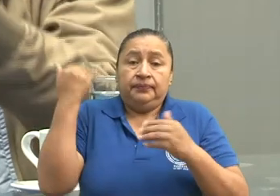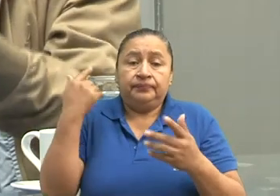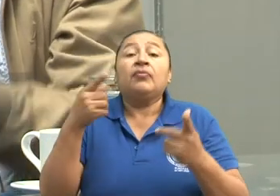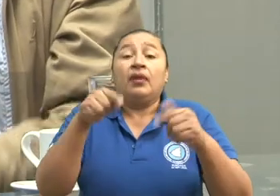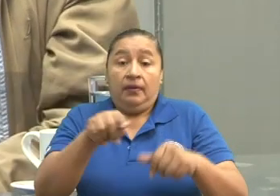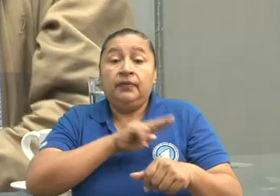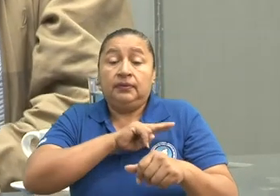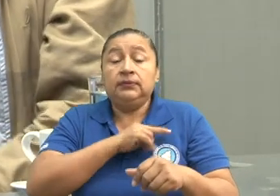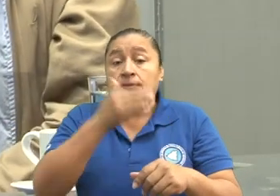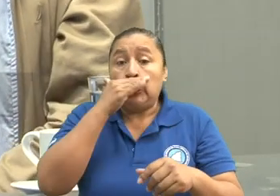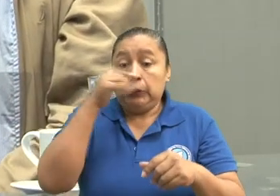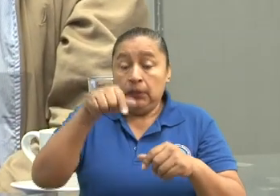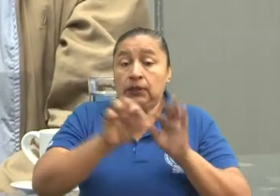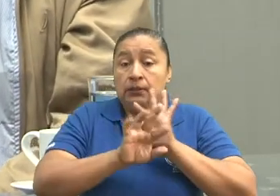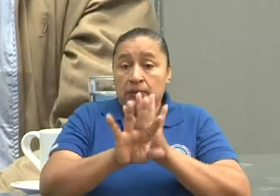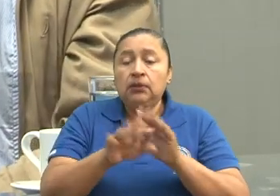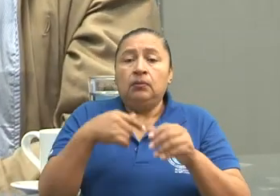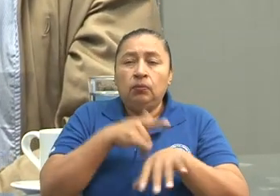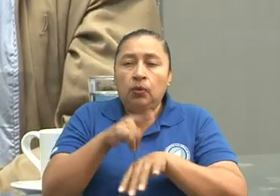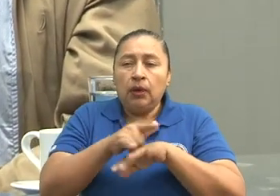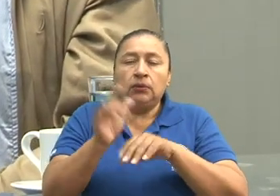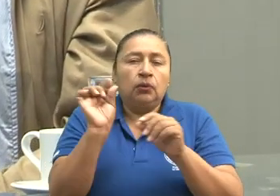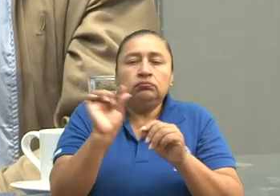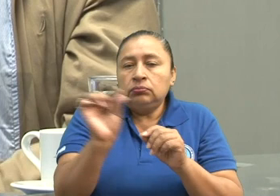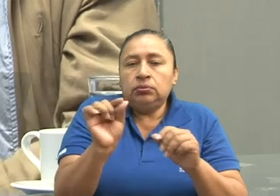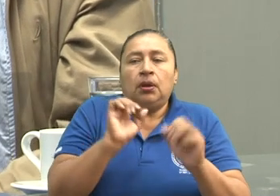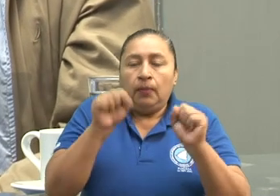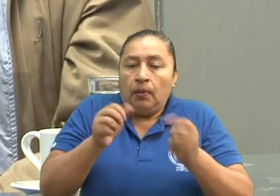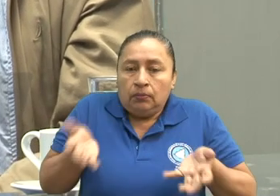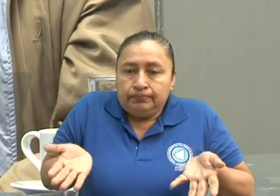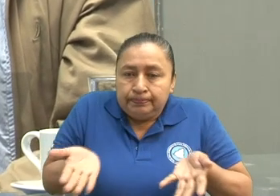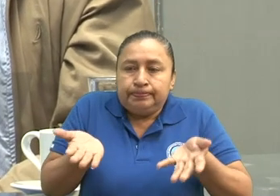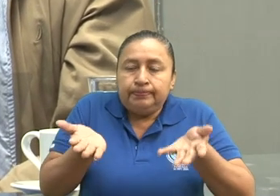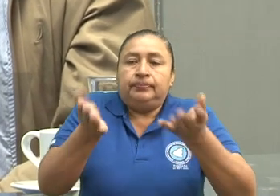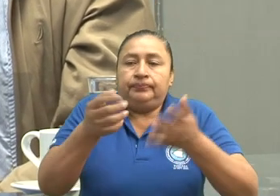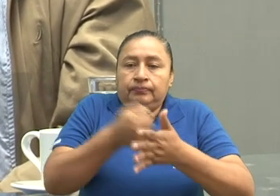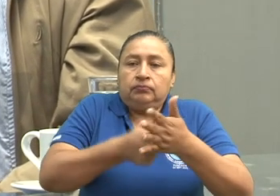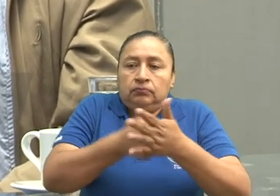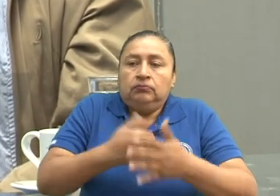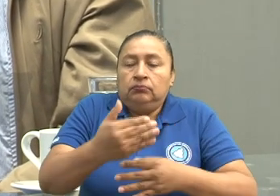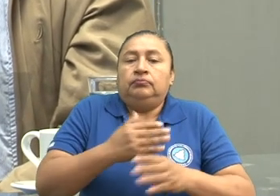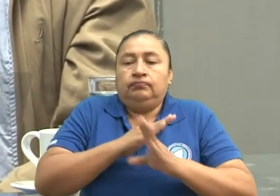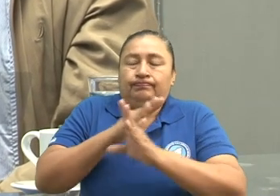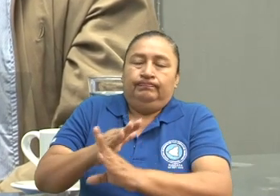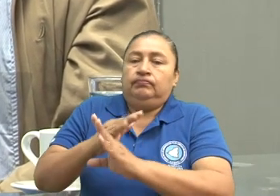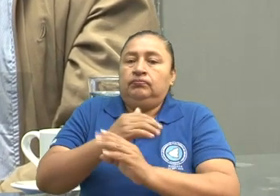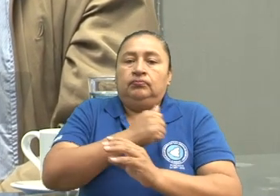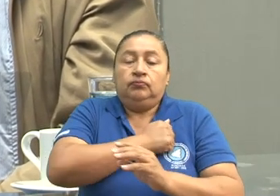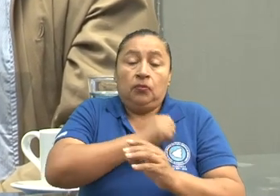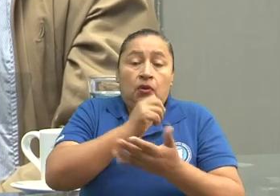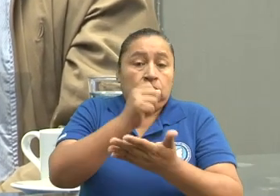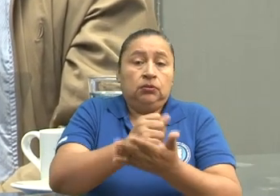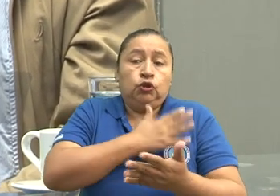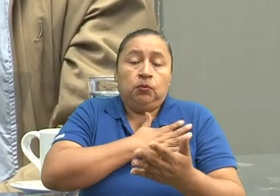sandinistas estuvieron en esas marchas, pues, buscando un momento que empujara la lucha contra la dictadura somocista. Pero no